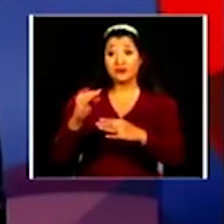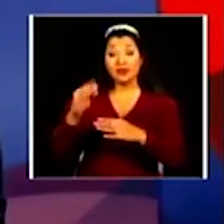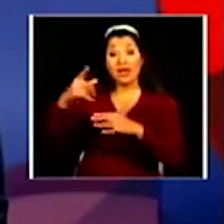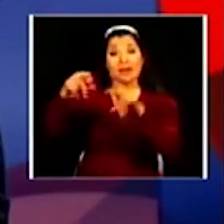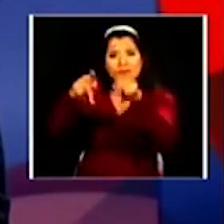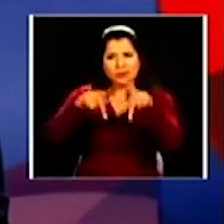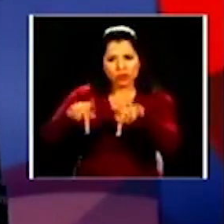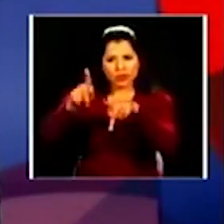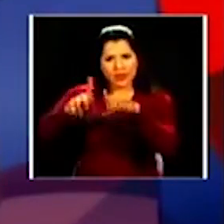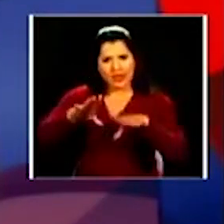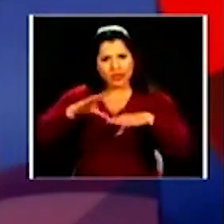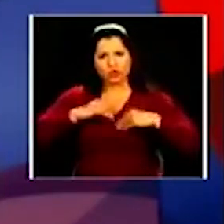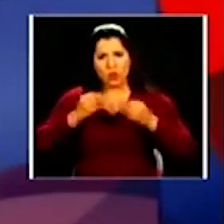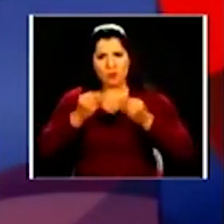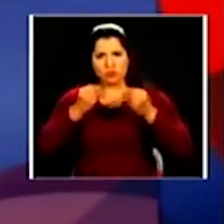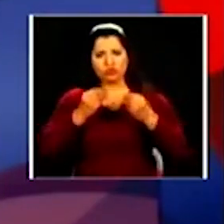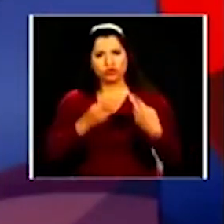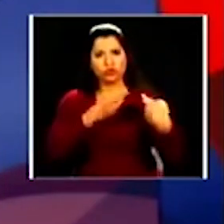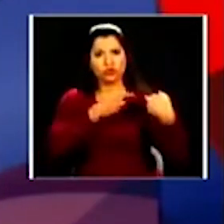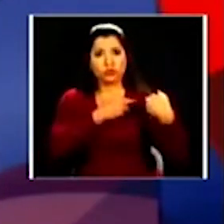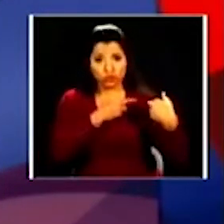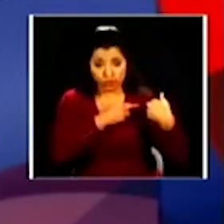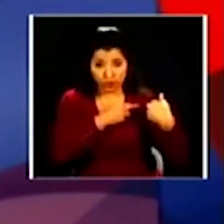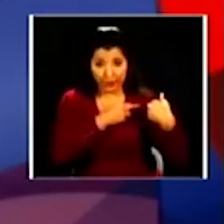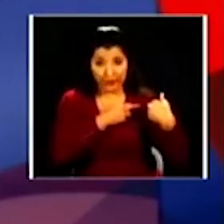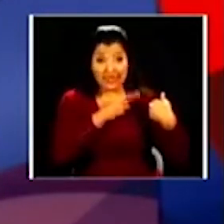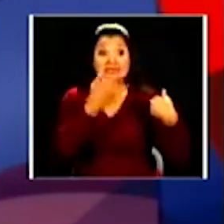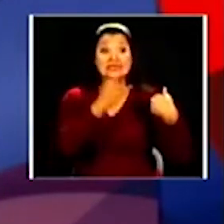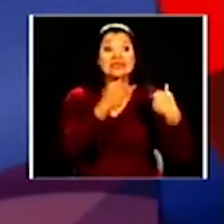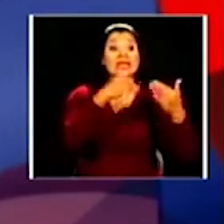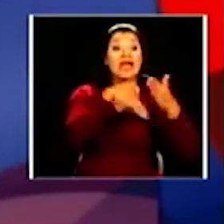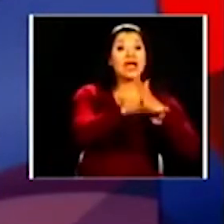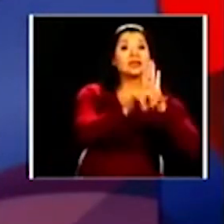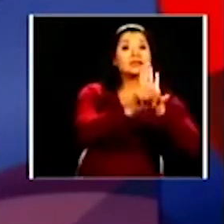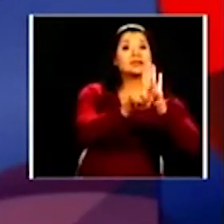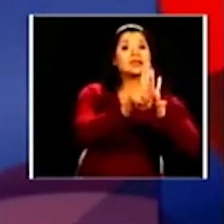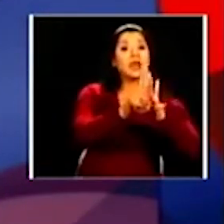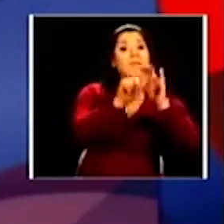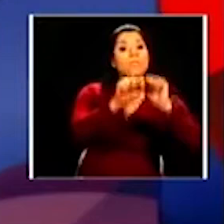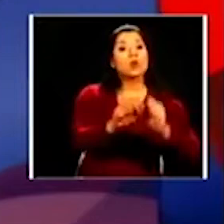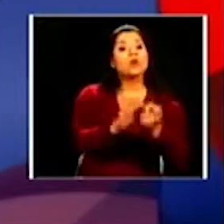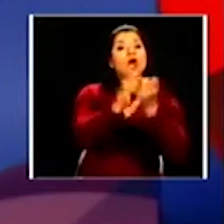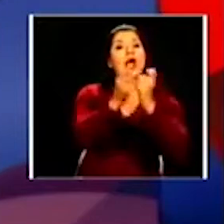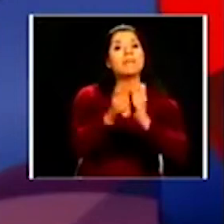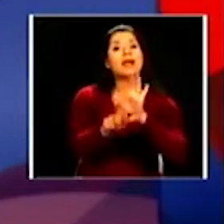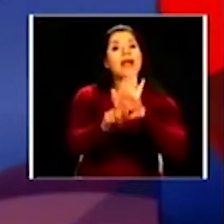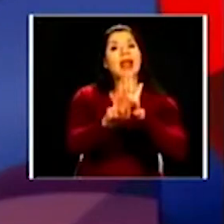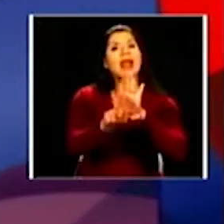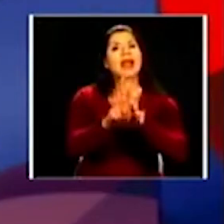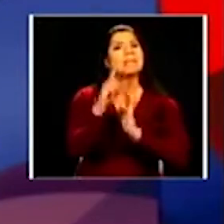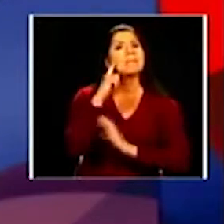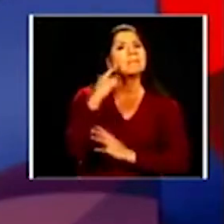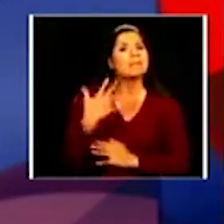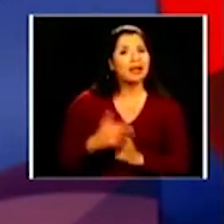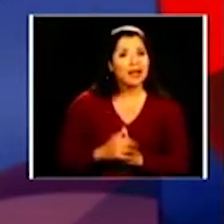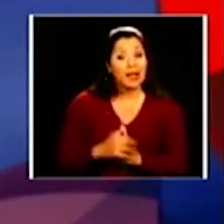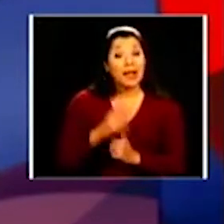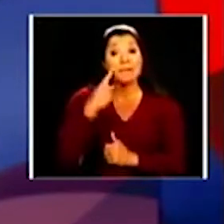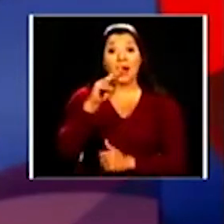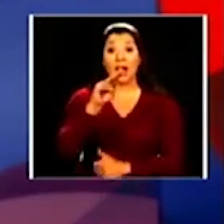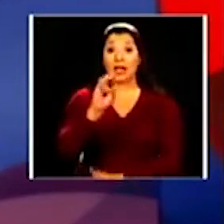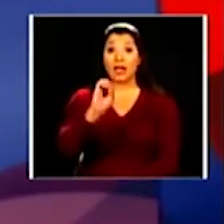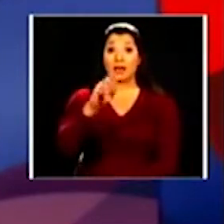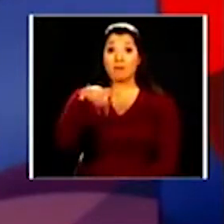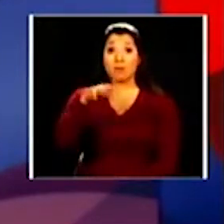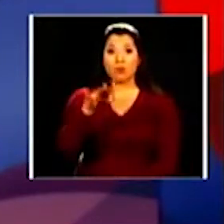muchas funciones, en tanto en lo legislativo cambiamos la normativa para que el MOP recobre